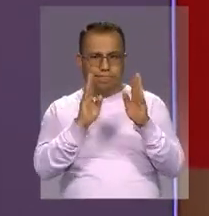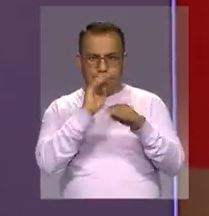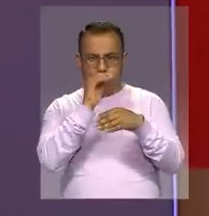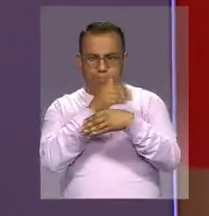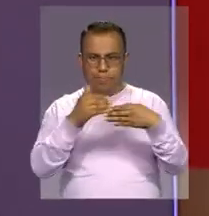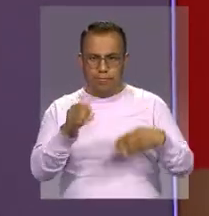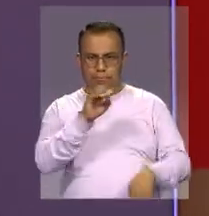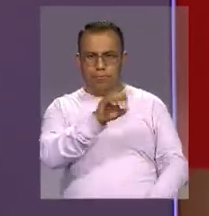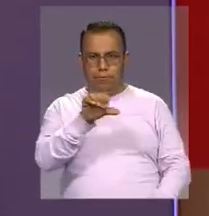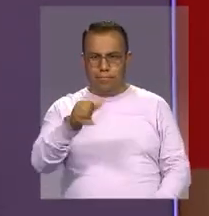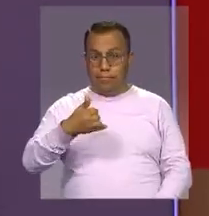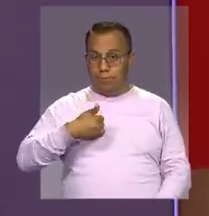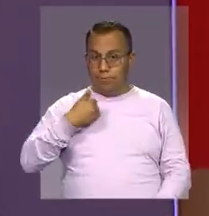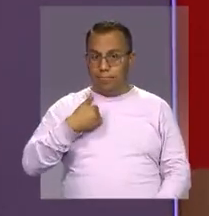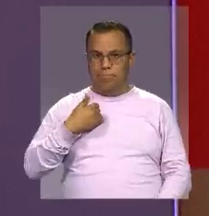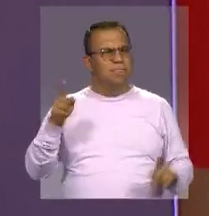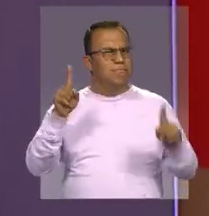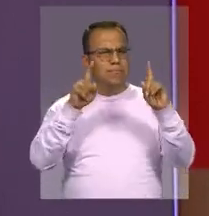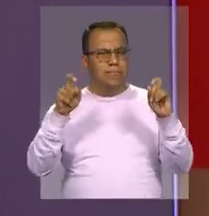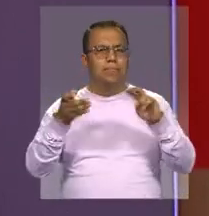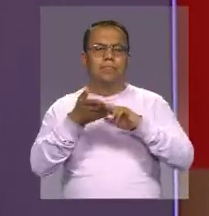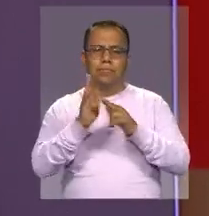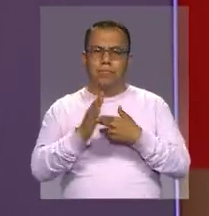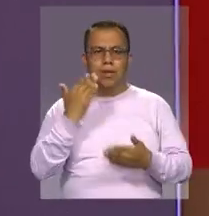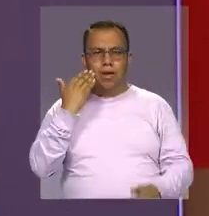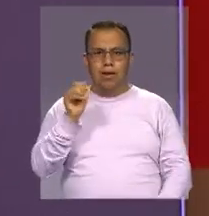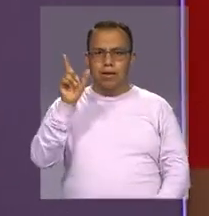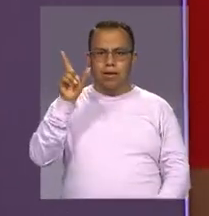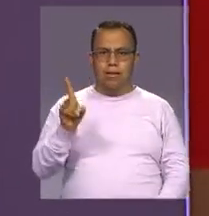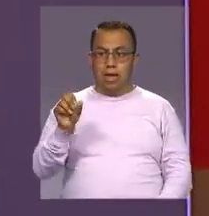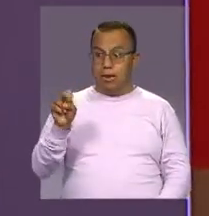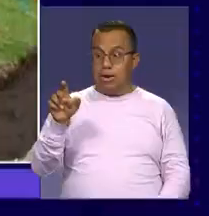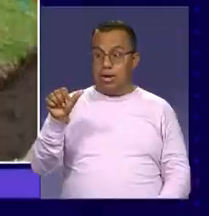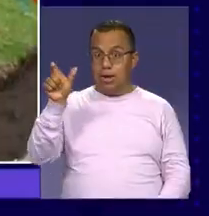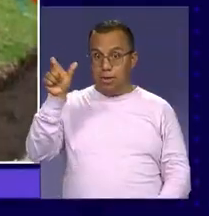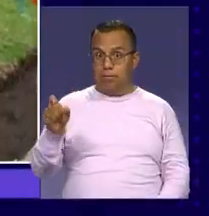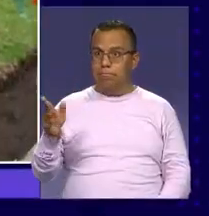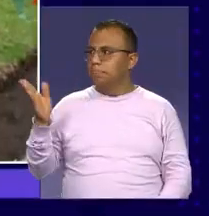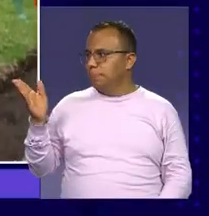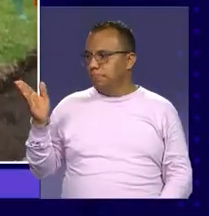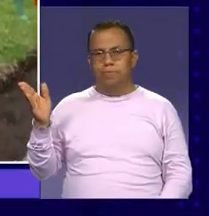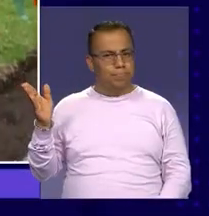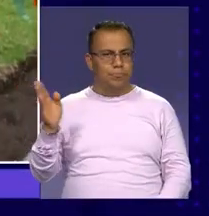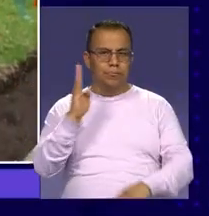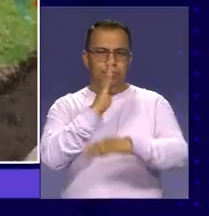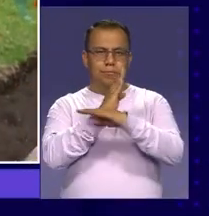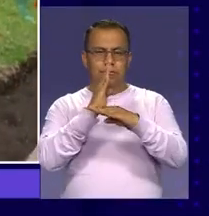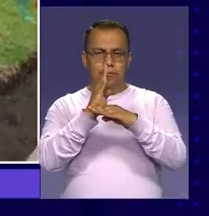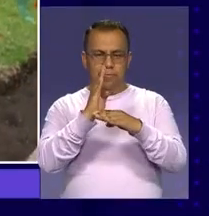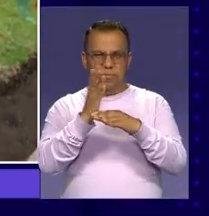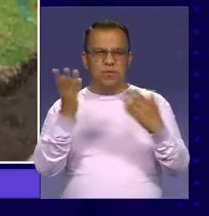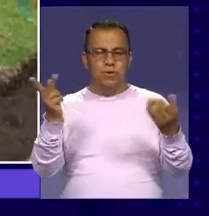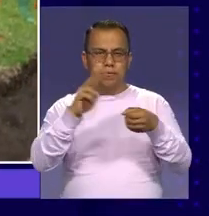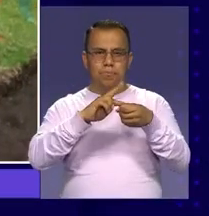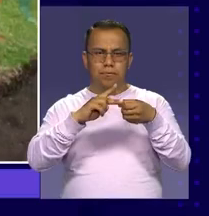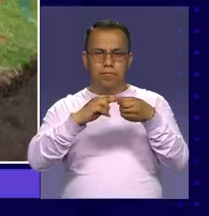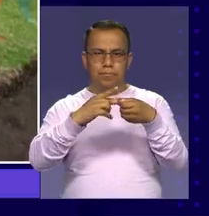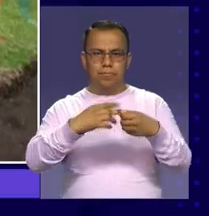niños, niñas y adolescentes. Pero que sea Daniela Espitia quien nos cuente esta noticia desde la Biblioteca Virgilio Barco.